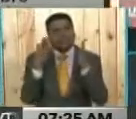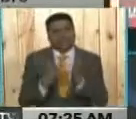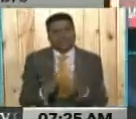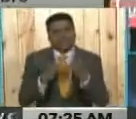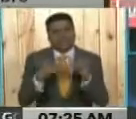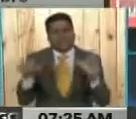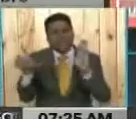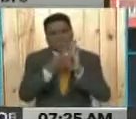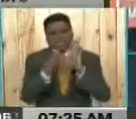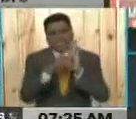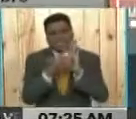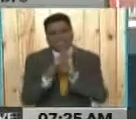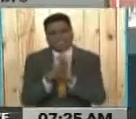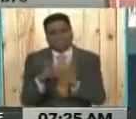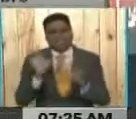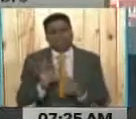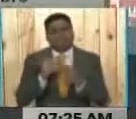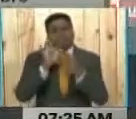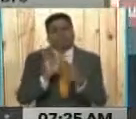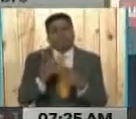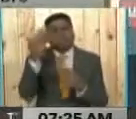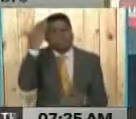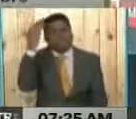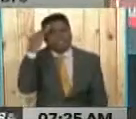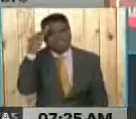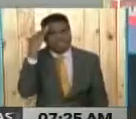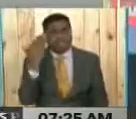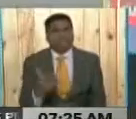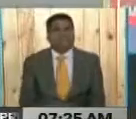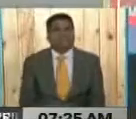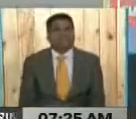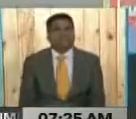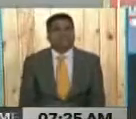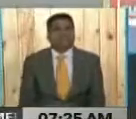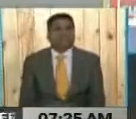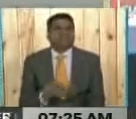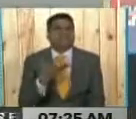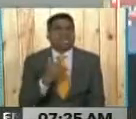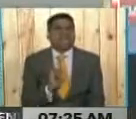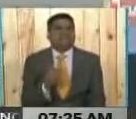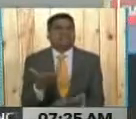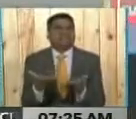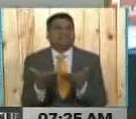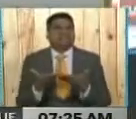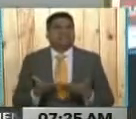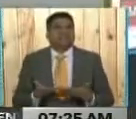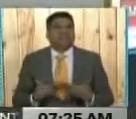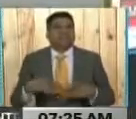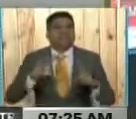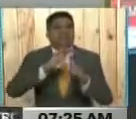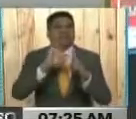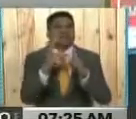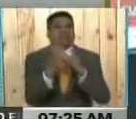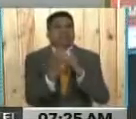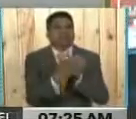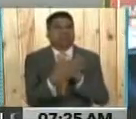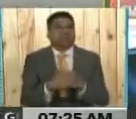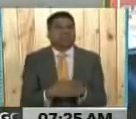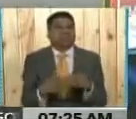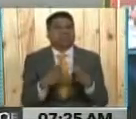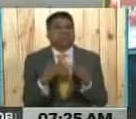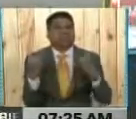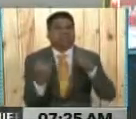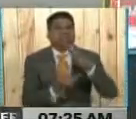derecho específicamente a enterarnos de qué tenemos, qué nos ofrecen los cultores, las cultoras, las